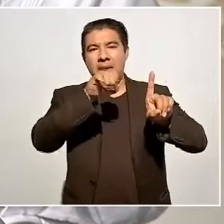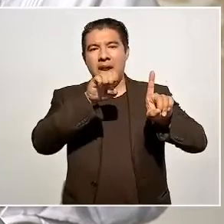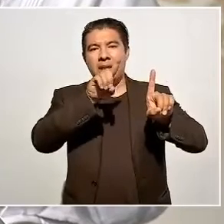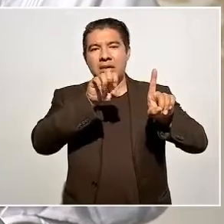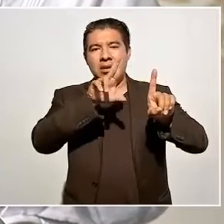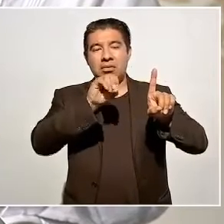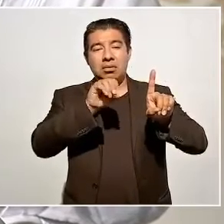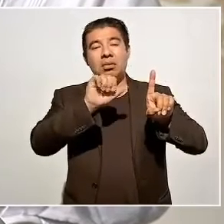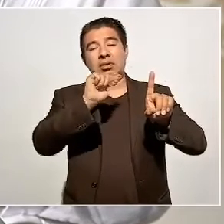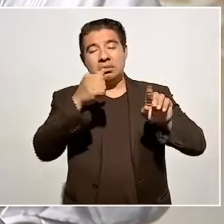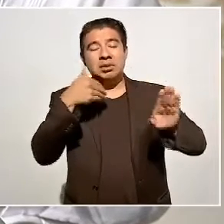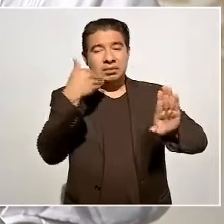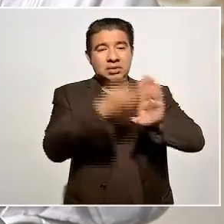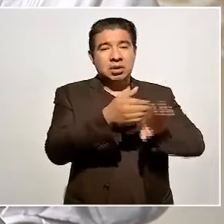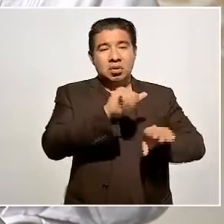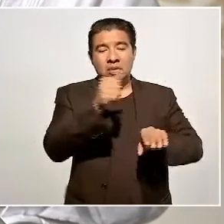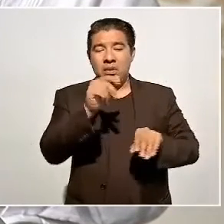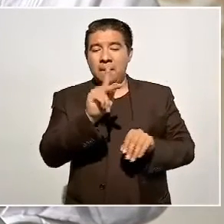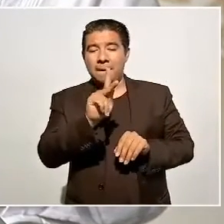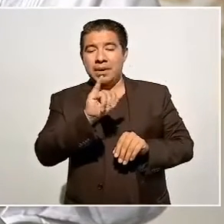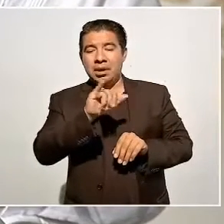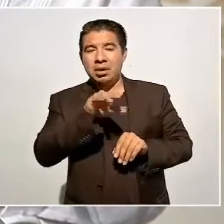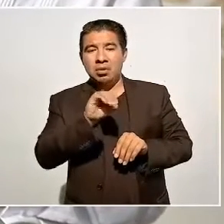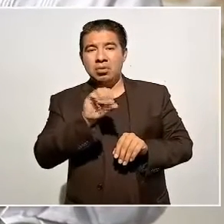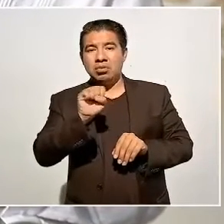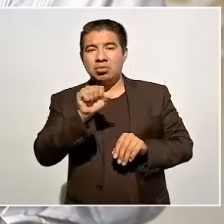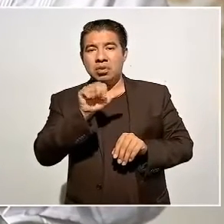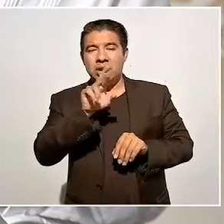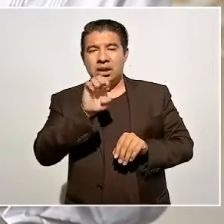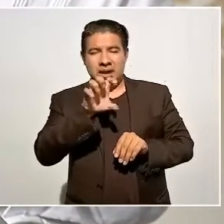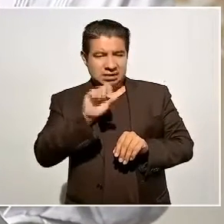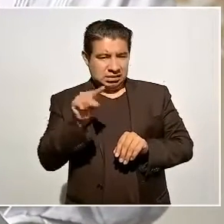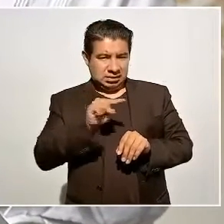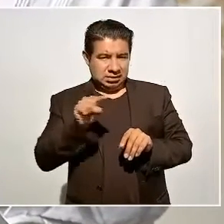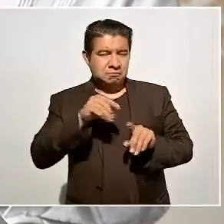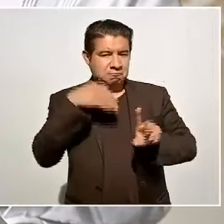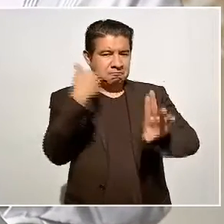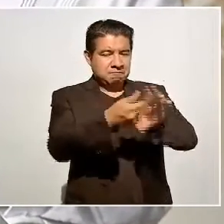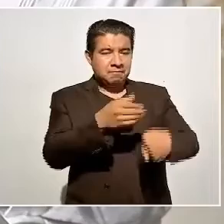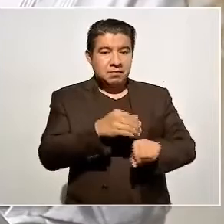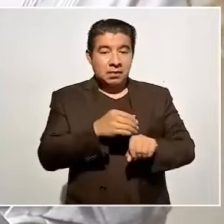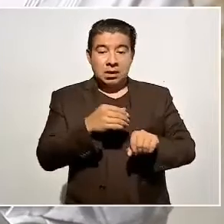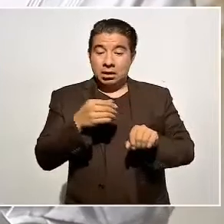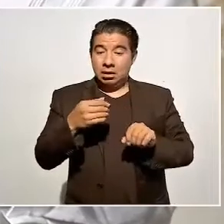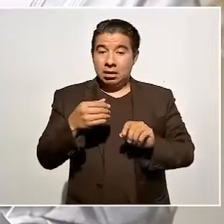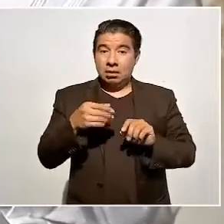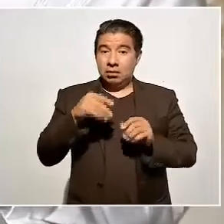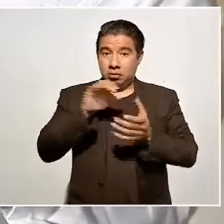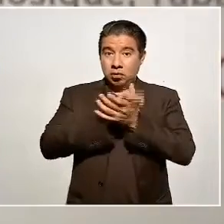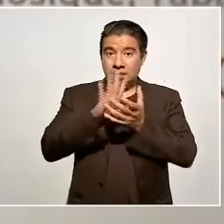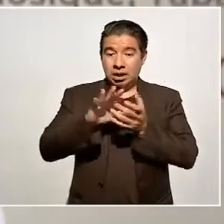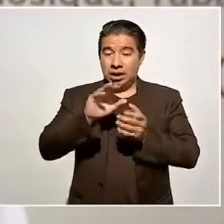vicepresidente José María Pino Suárez. Cuando lo va a ver la señora Sara,